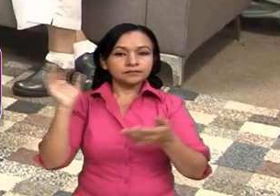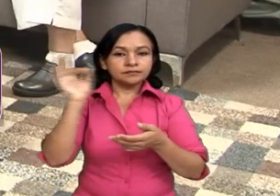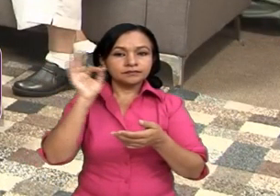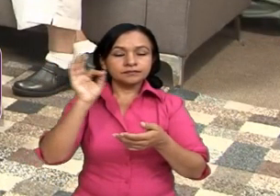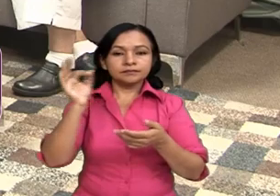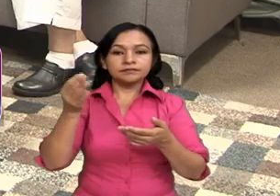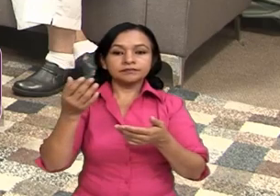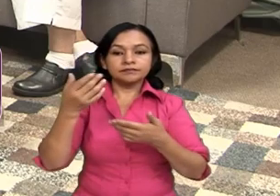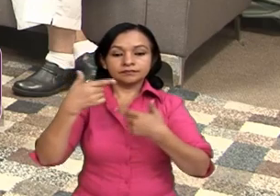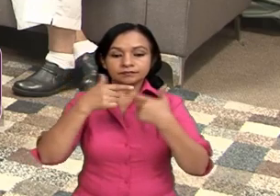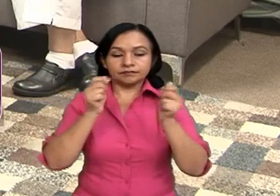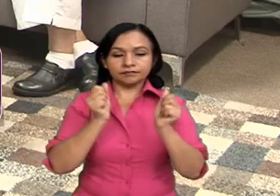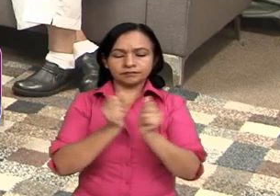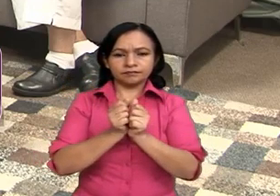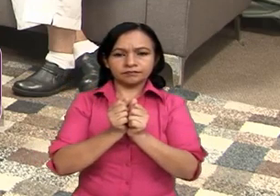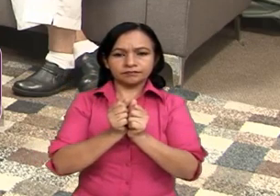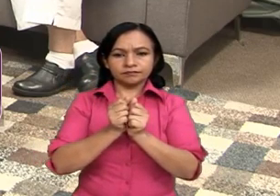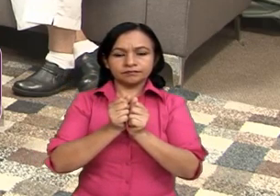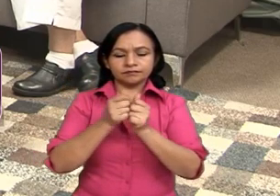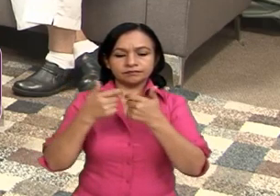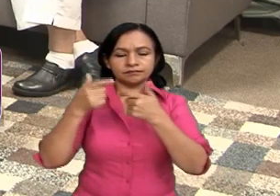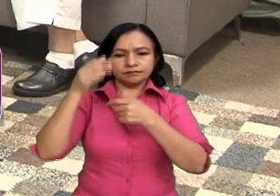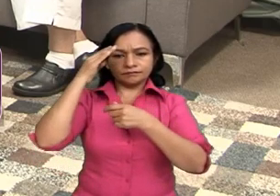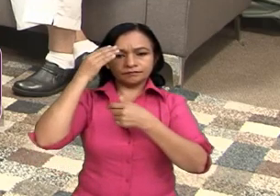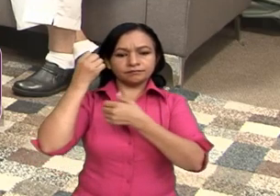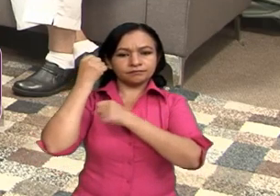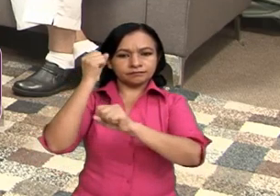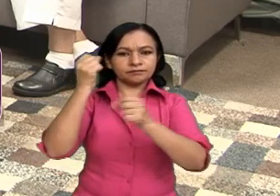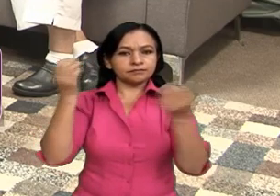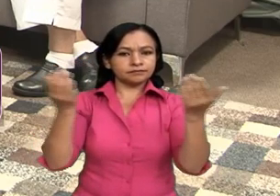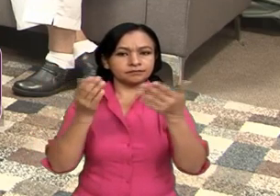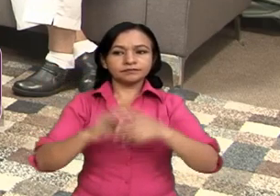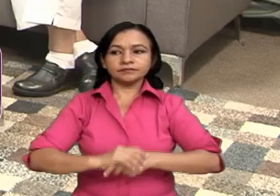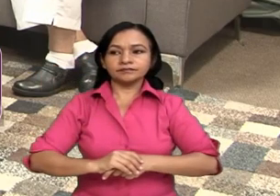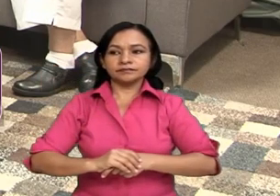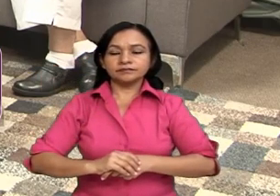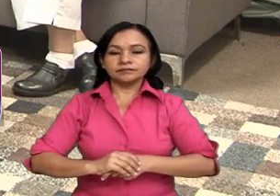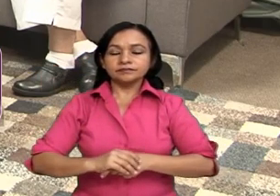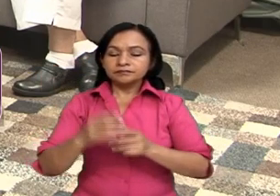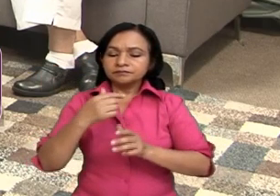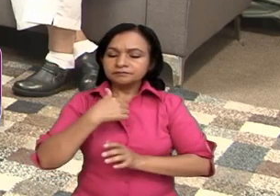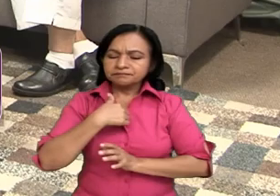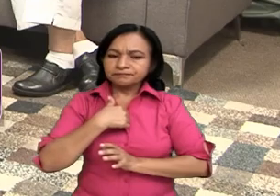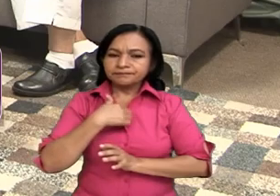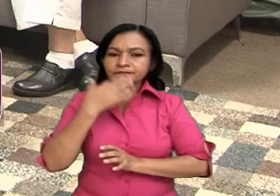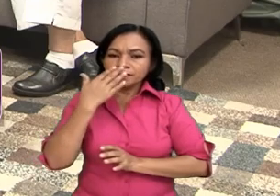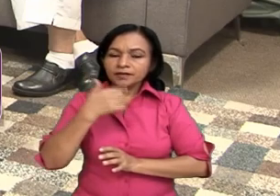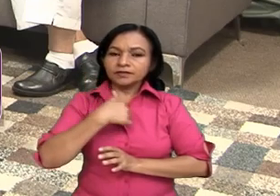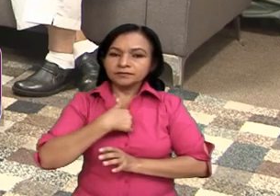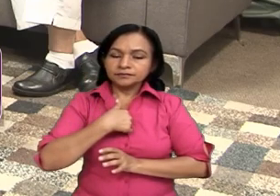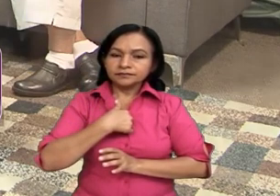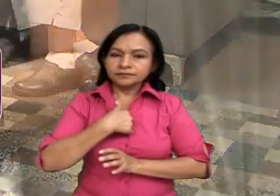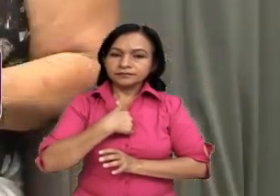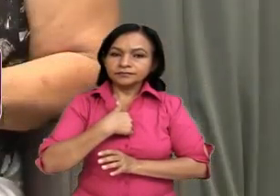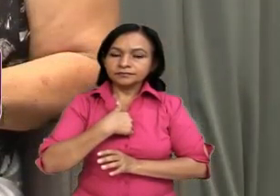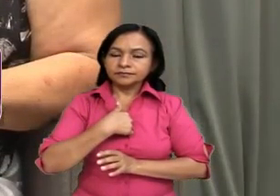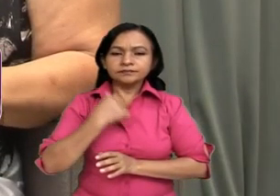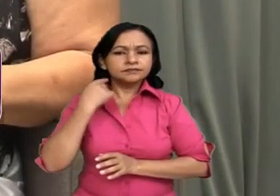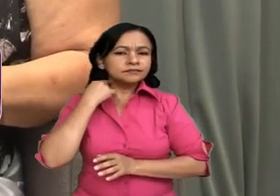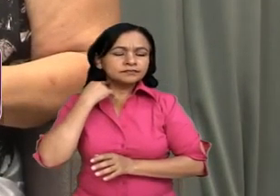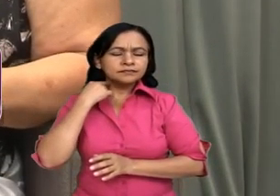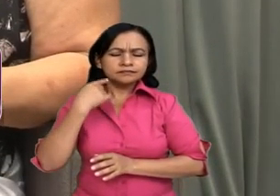líder sindical. Bueno, yo siempre he tenido la